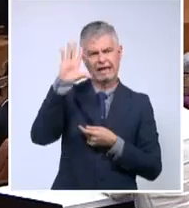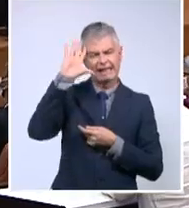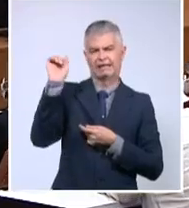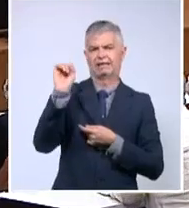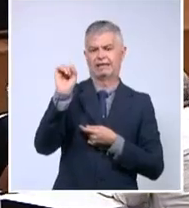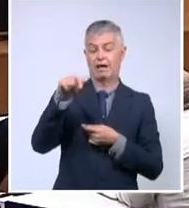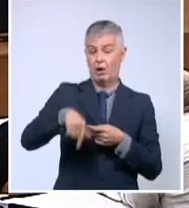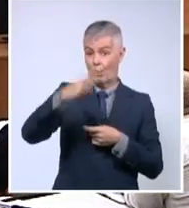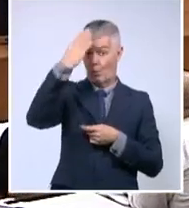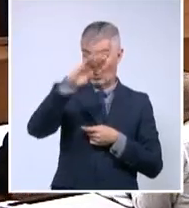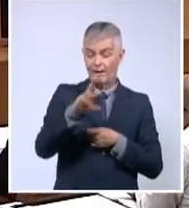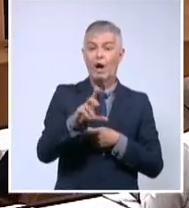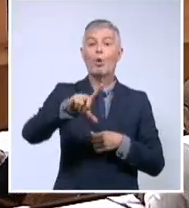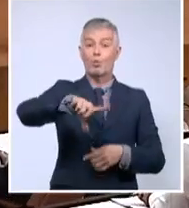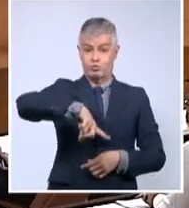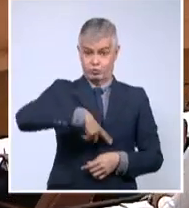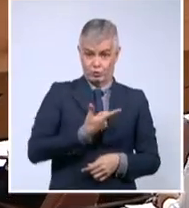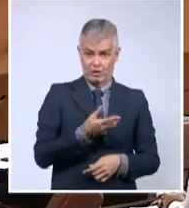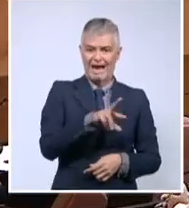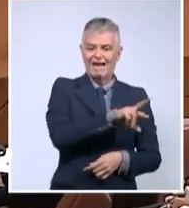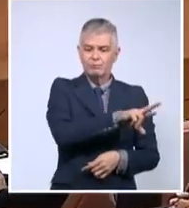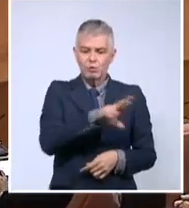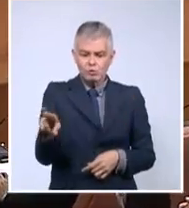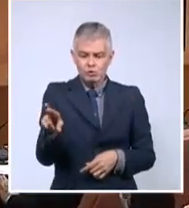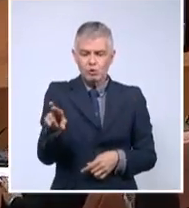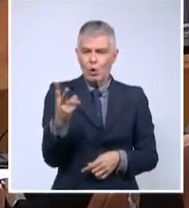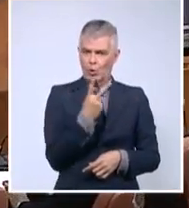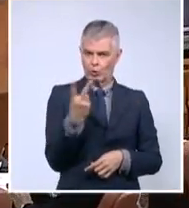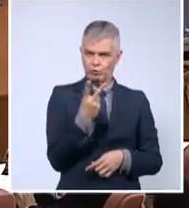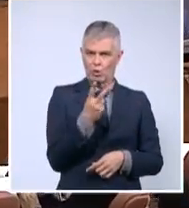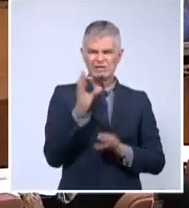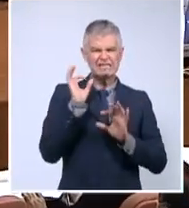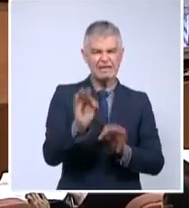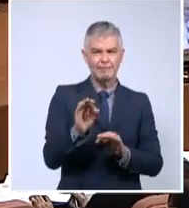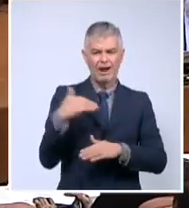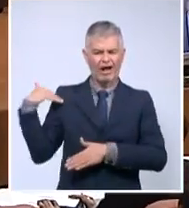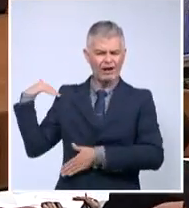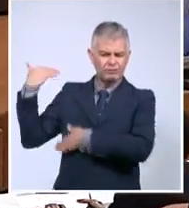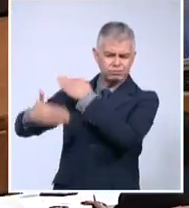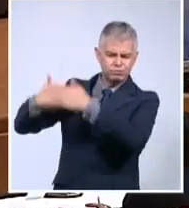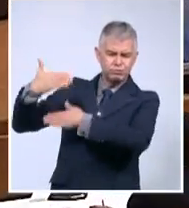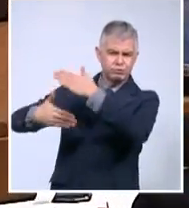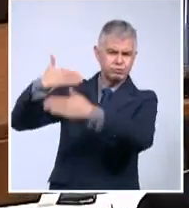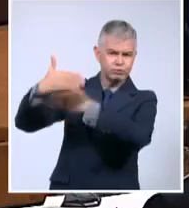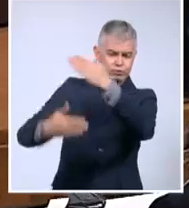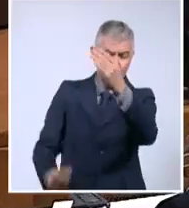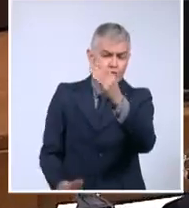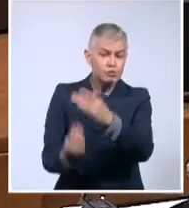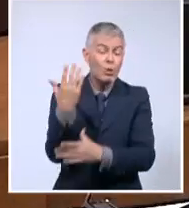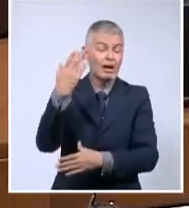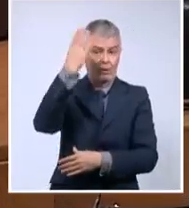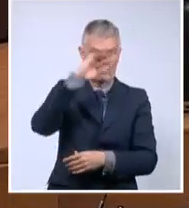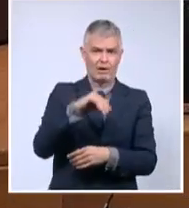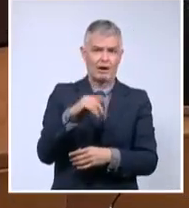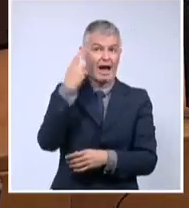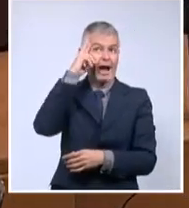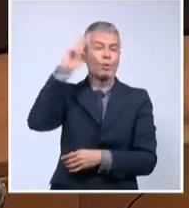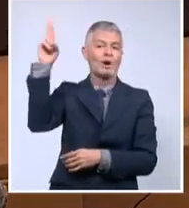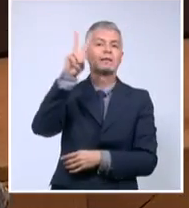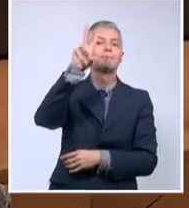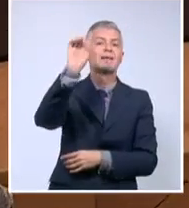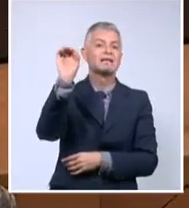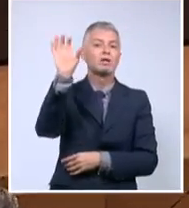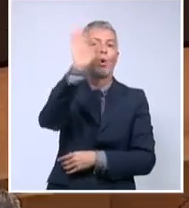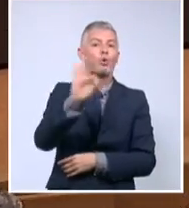cultura y revolución son equivalencias desde el origen mismo de la nacionalidad. Baste recordar aquel 20 de octubre en que Perucho